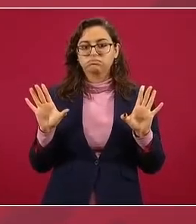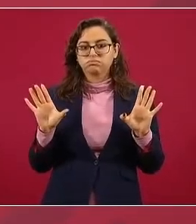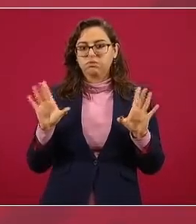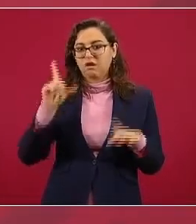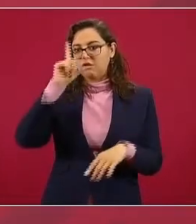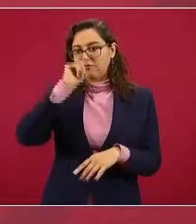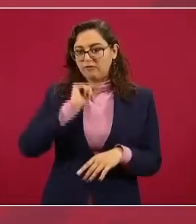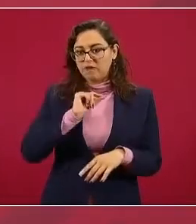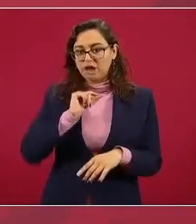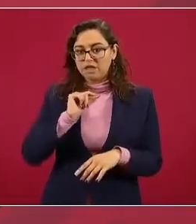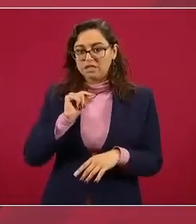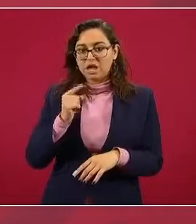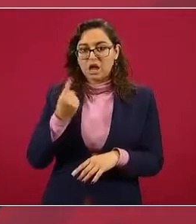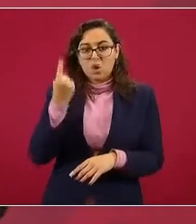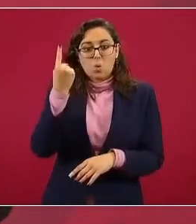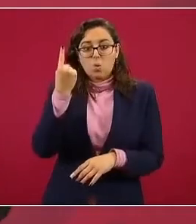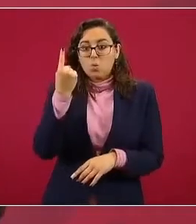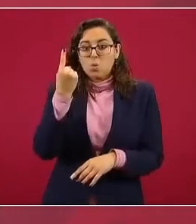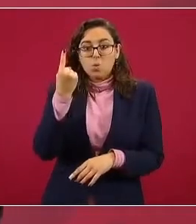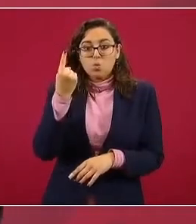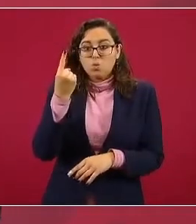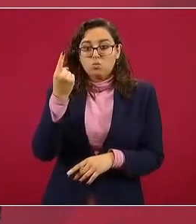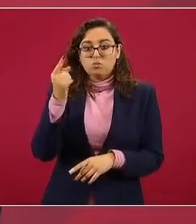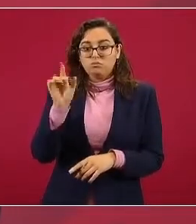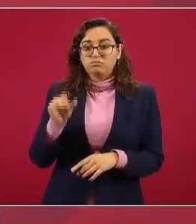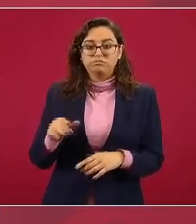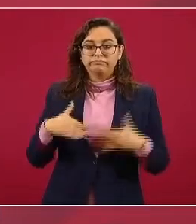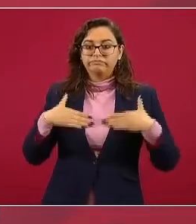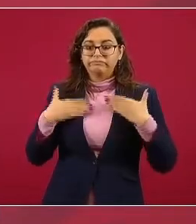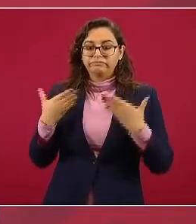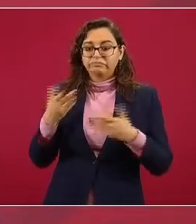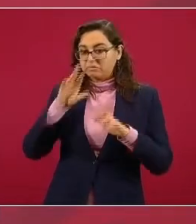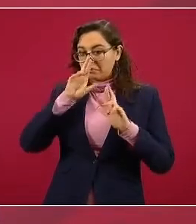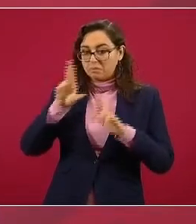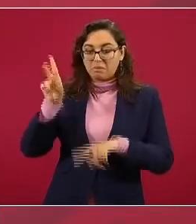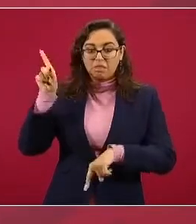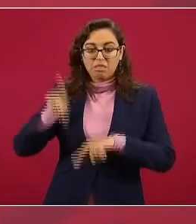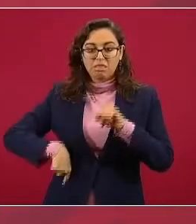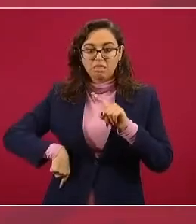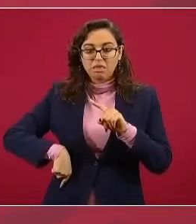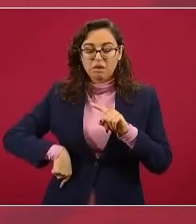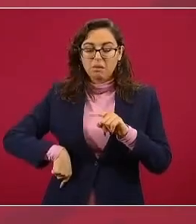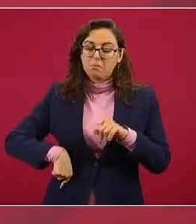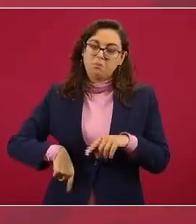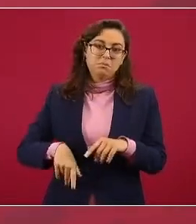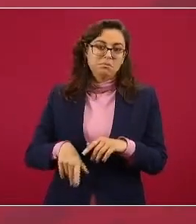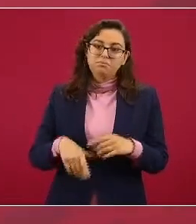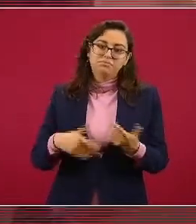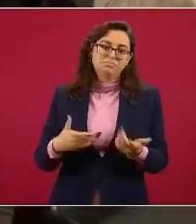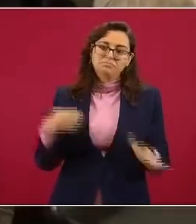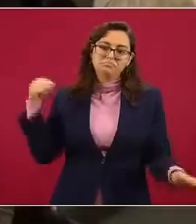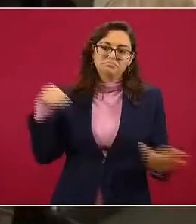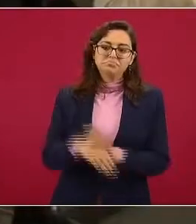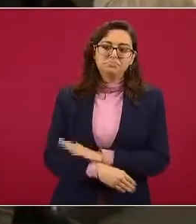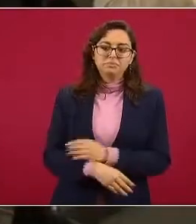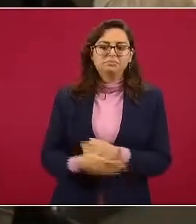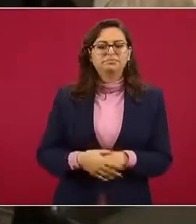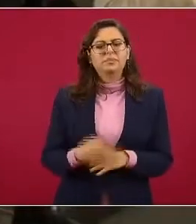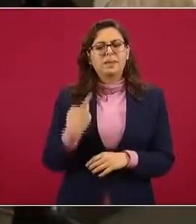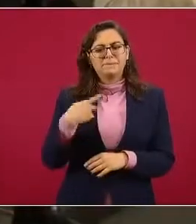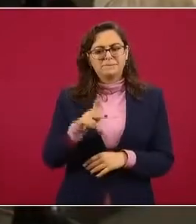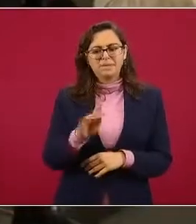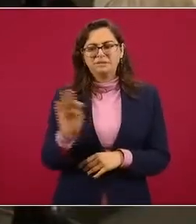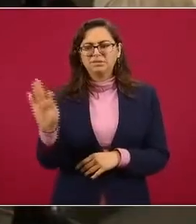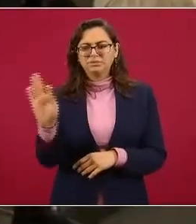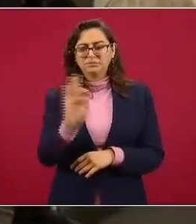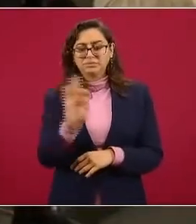no puedes quitarle una columna al edificio porque se viene abajo. Pero México planteó ahí, por ejemplo, dejar de permitir la